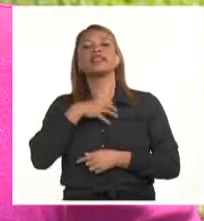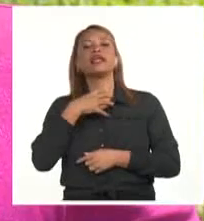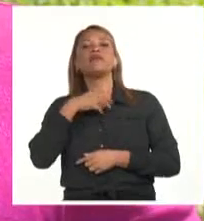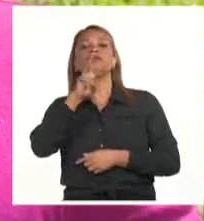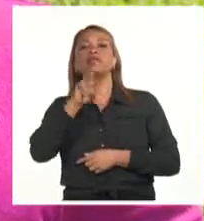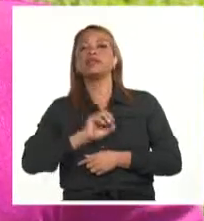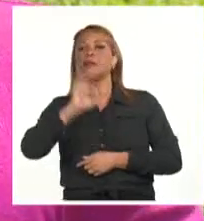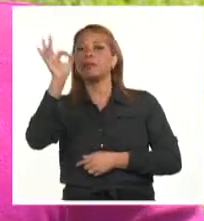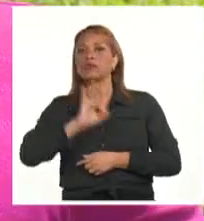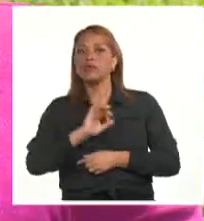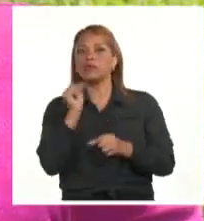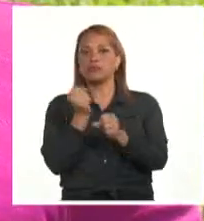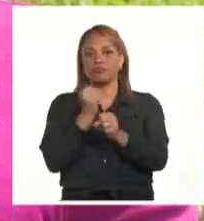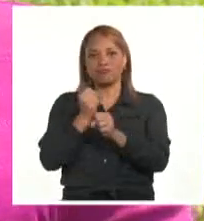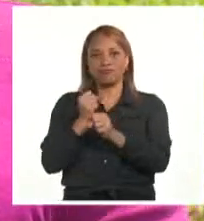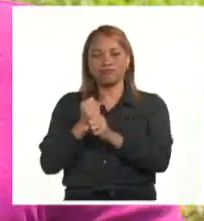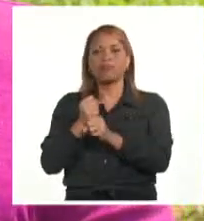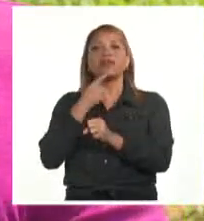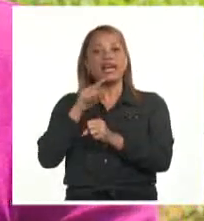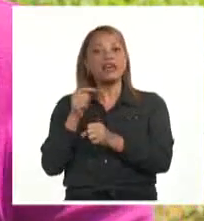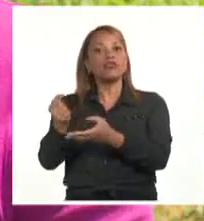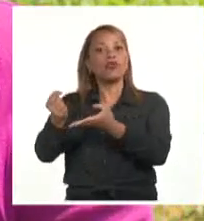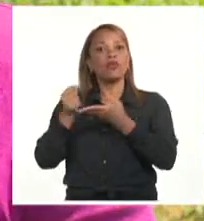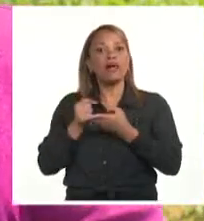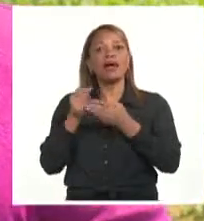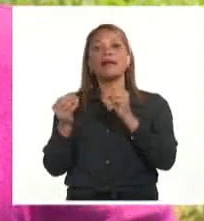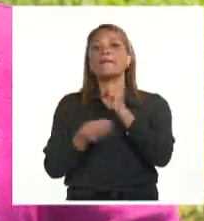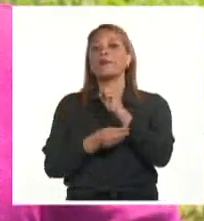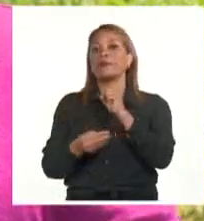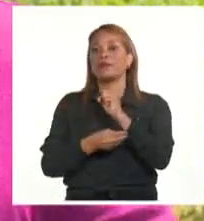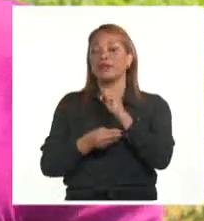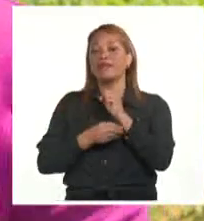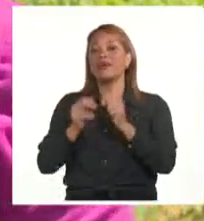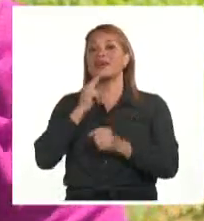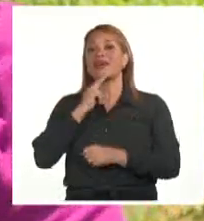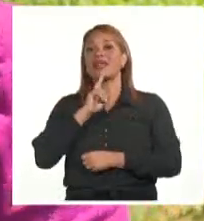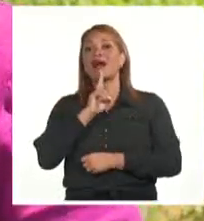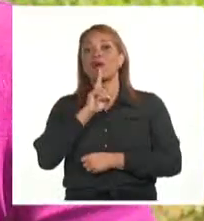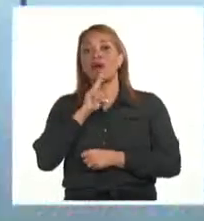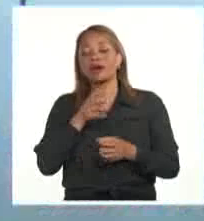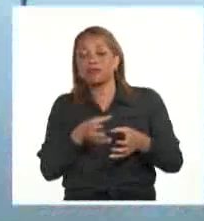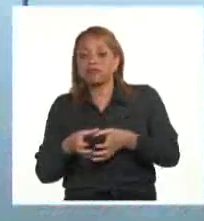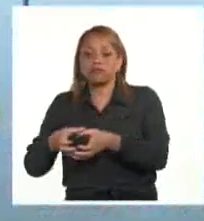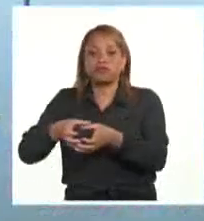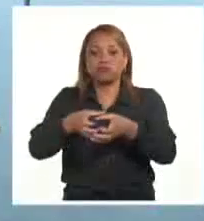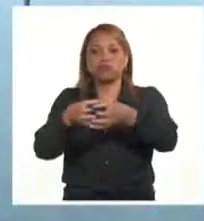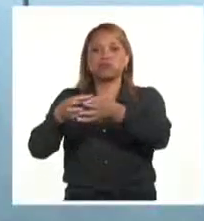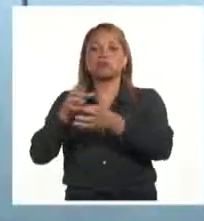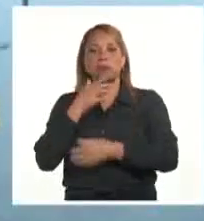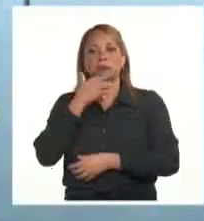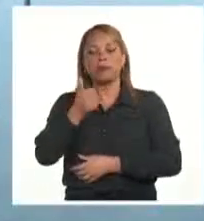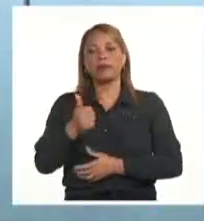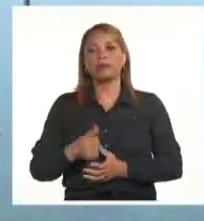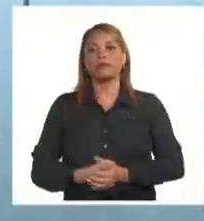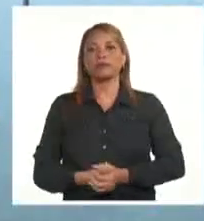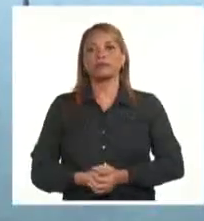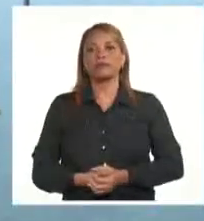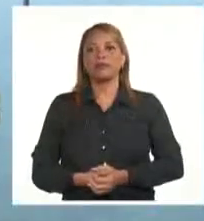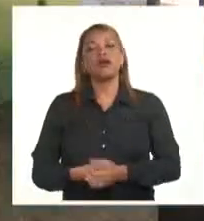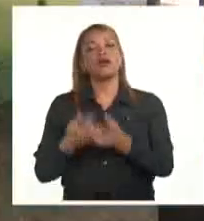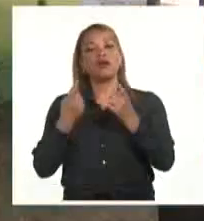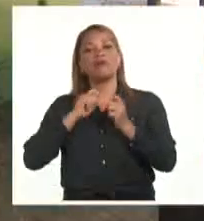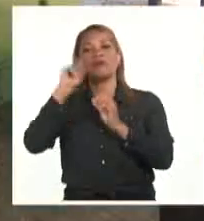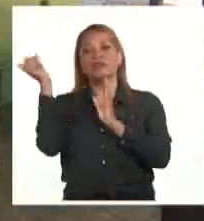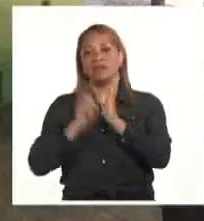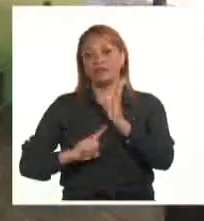de su ejecución, que es la que garantiza la potabilidad del agua que conduce esta conductora. Ante la contingencia energética que enfrenta